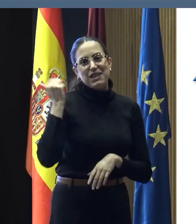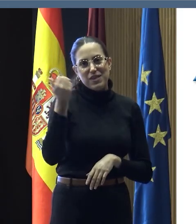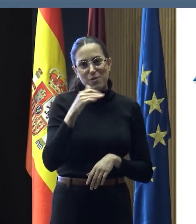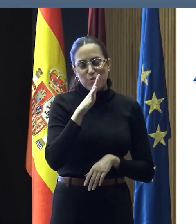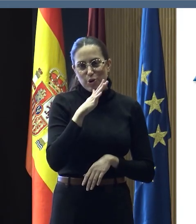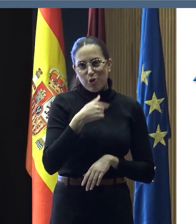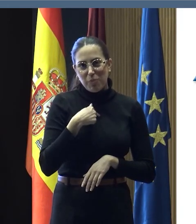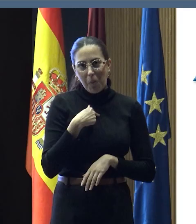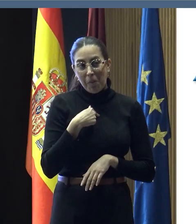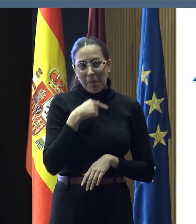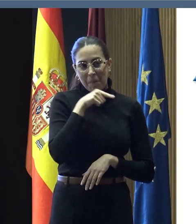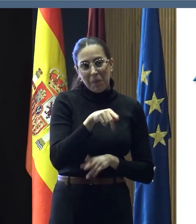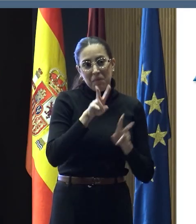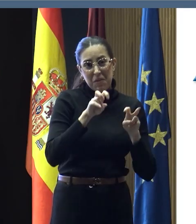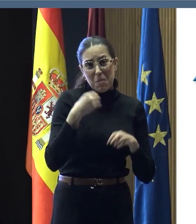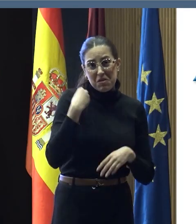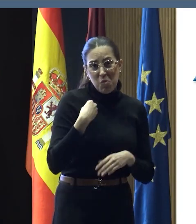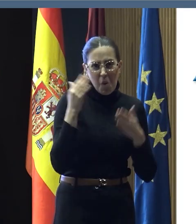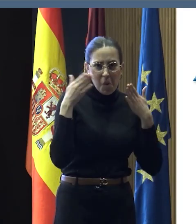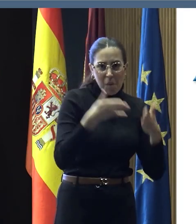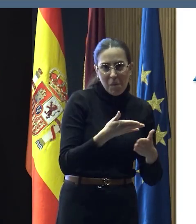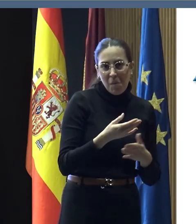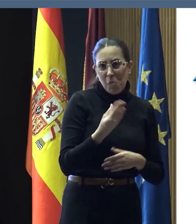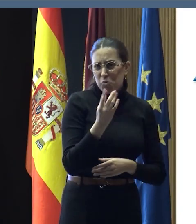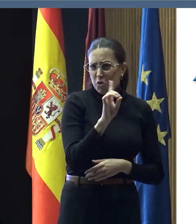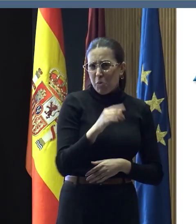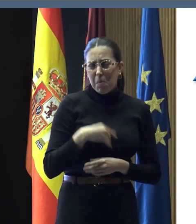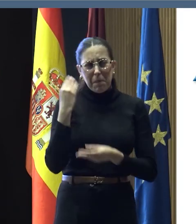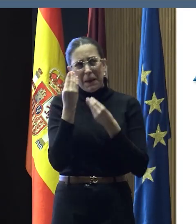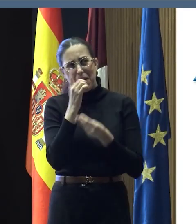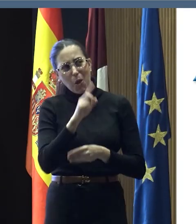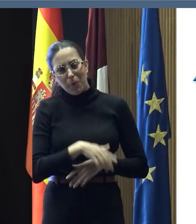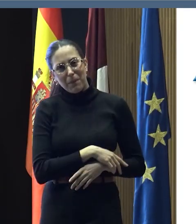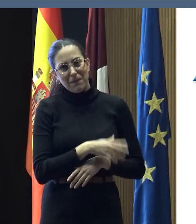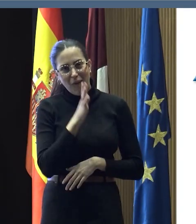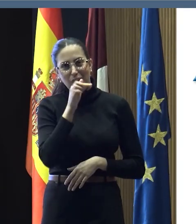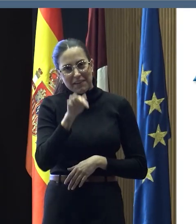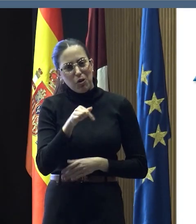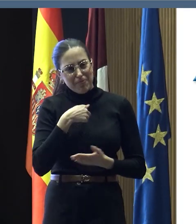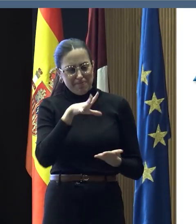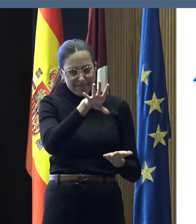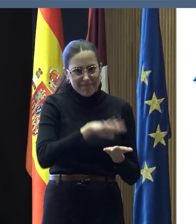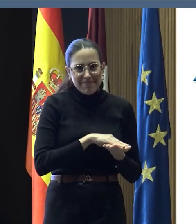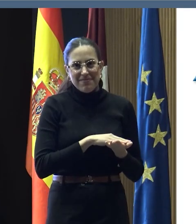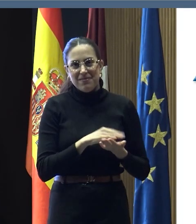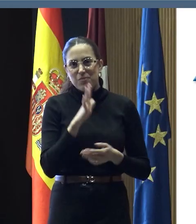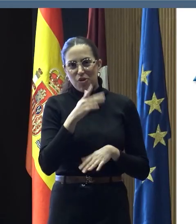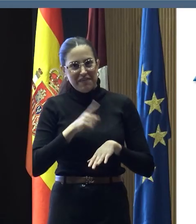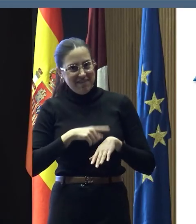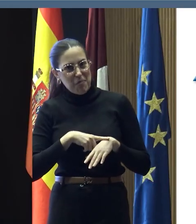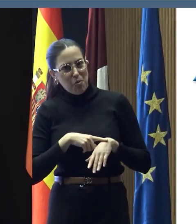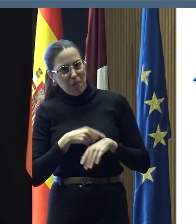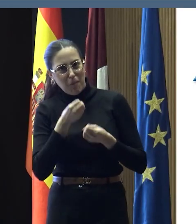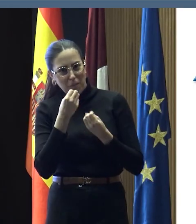porque no lo he metido y pues no lo he pensado. Pero hubiera quedado, que me quedaba tiempo, hubiera quedado muy bien,